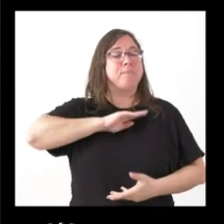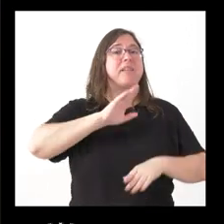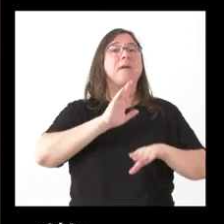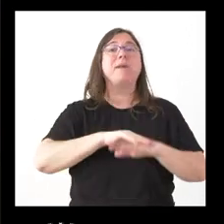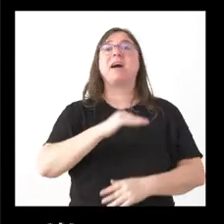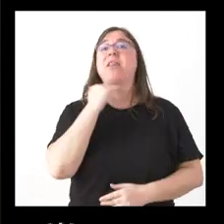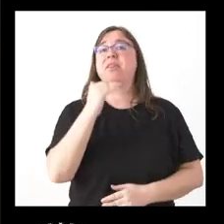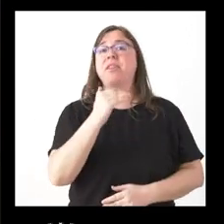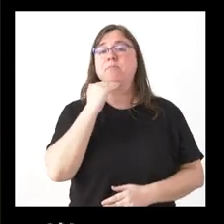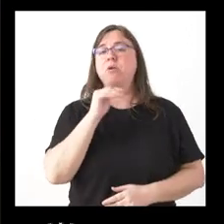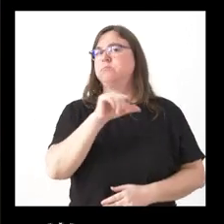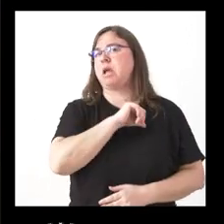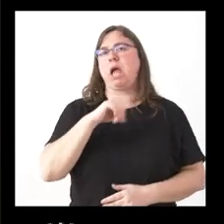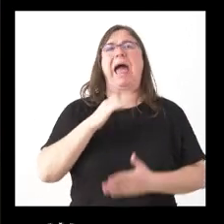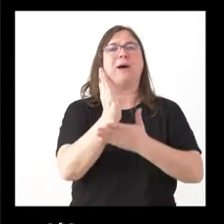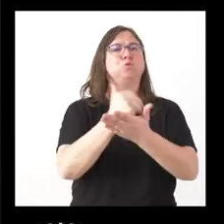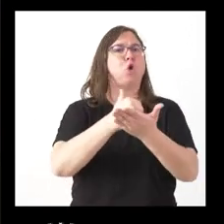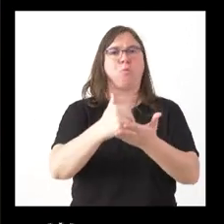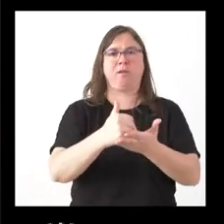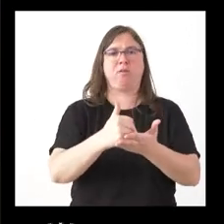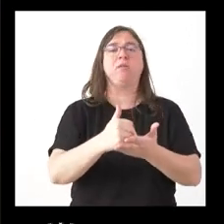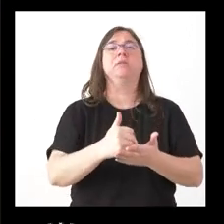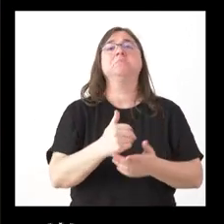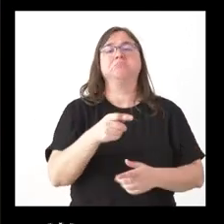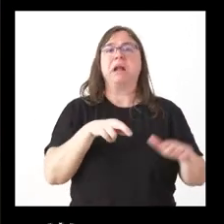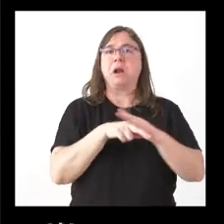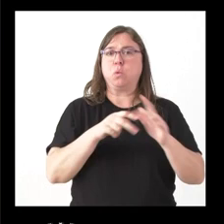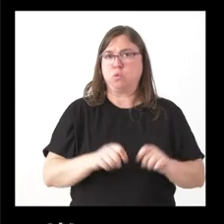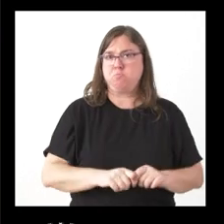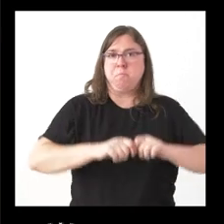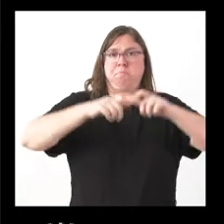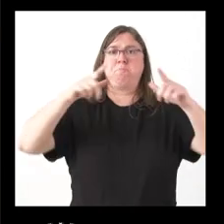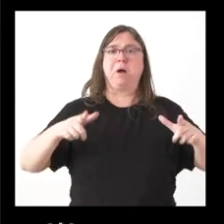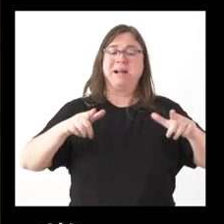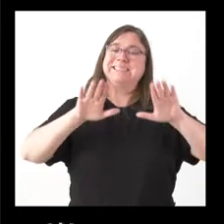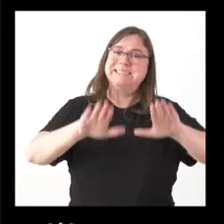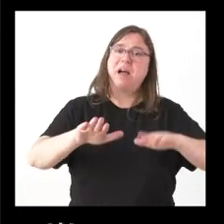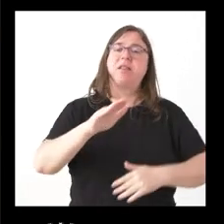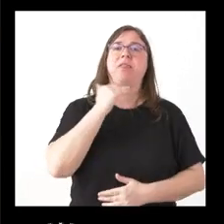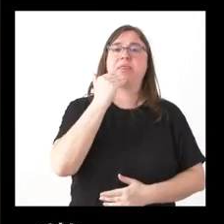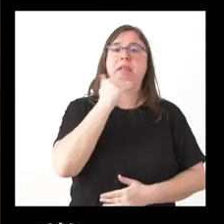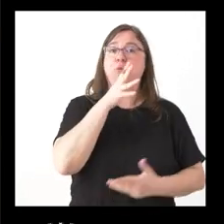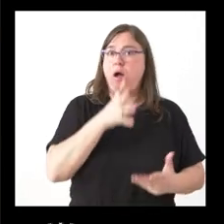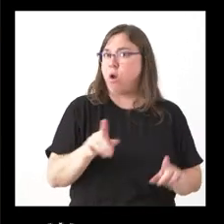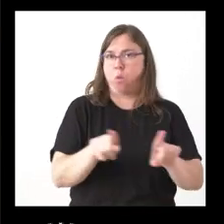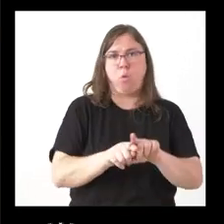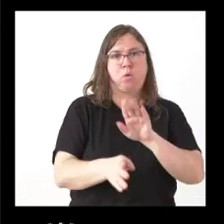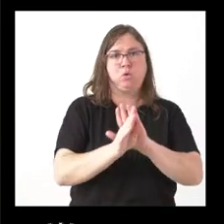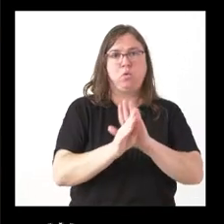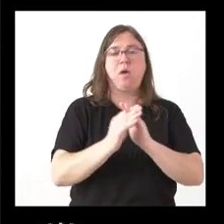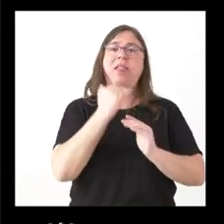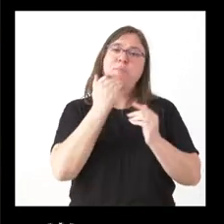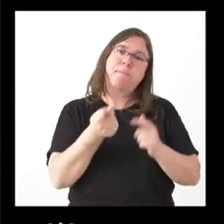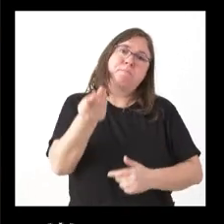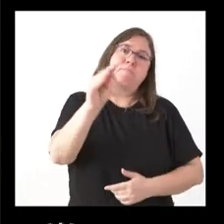Zamora el operativo es autonómico tendrá un incremento de medios radicados en Zamora como ya los tiene al día de hoy y solo el